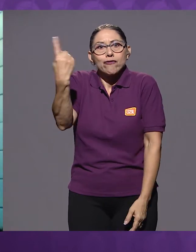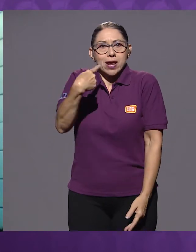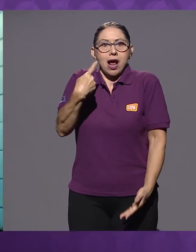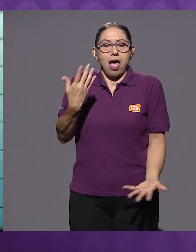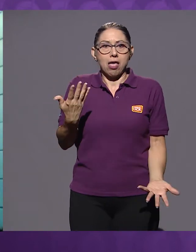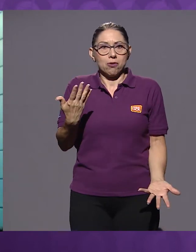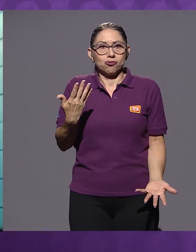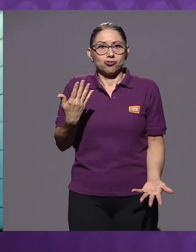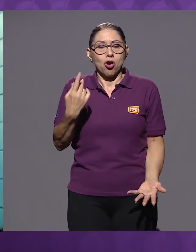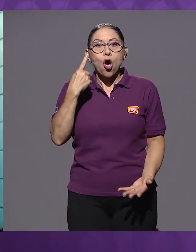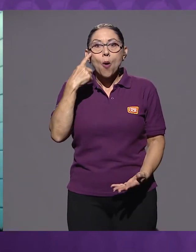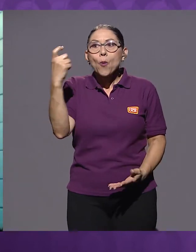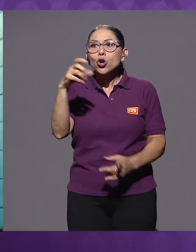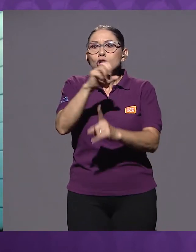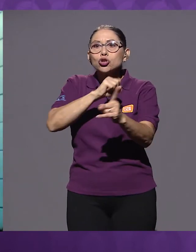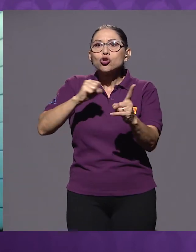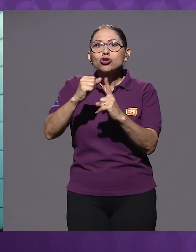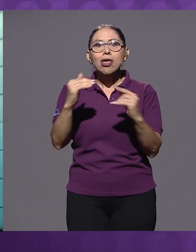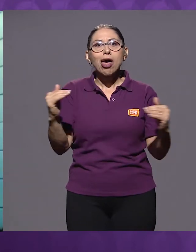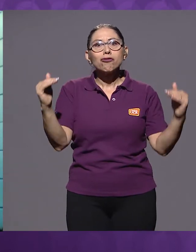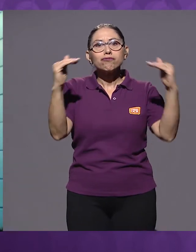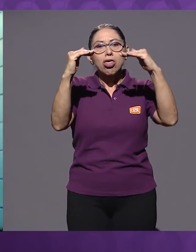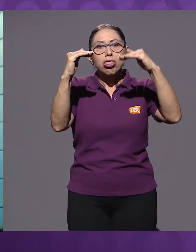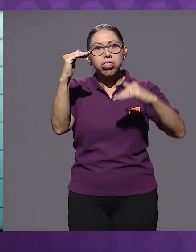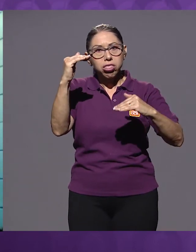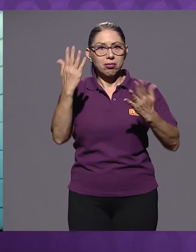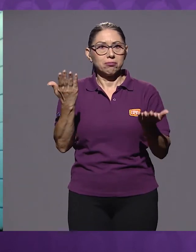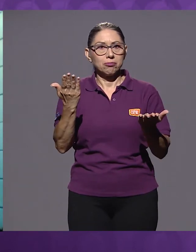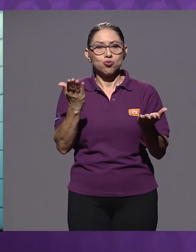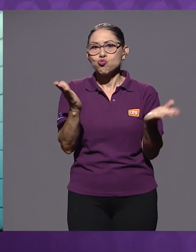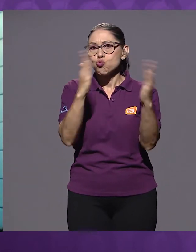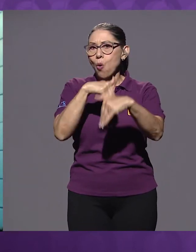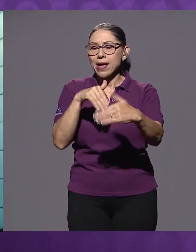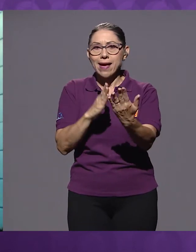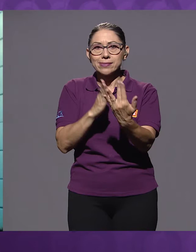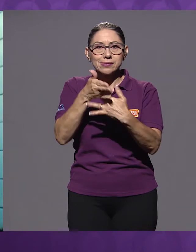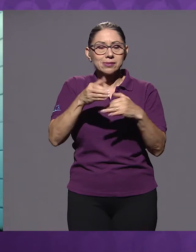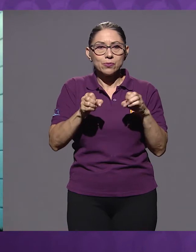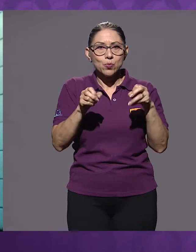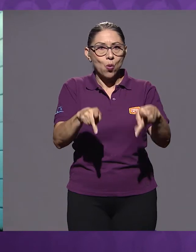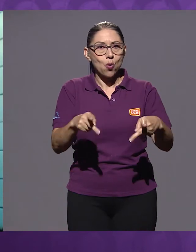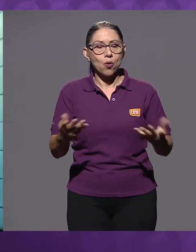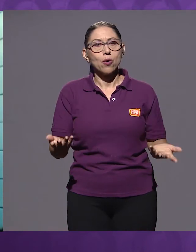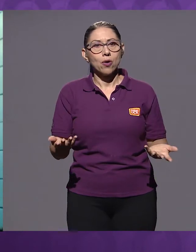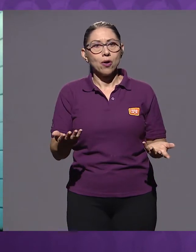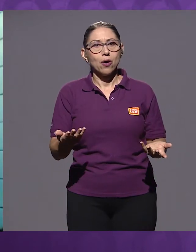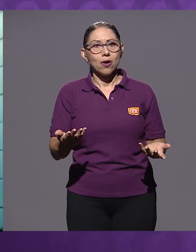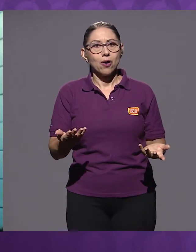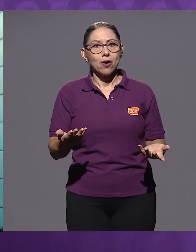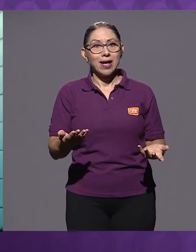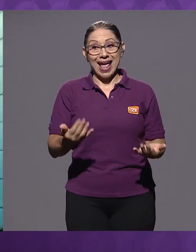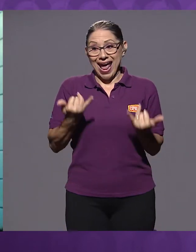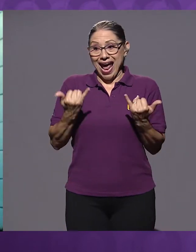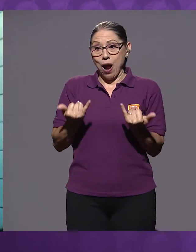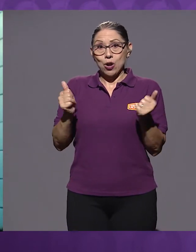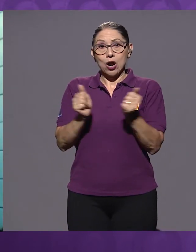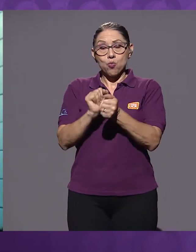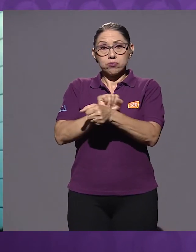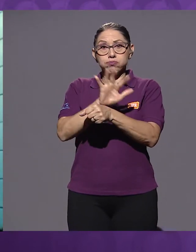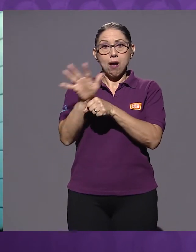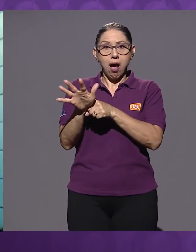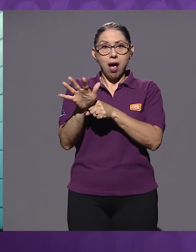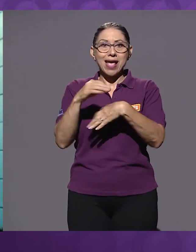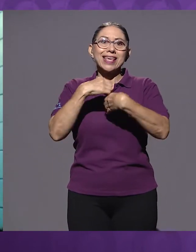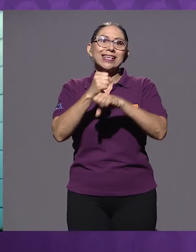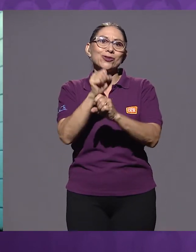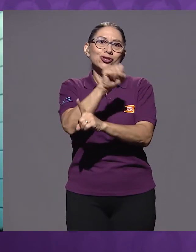una parte de la desigualdad y por la inaccesibilidad de oportunidades que esta pandemia lo que vino fue